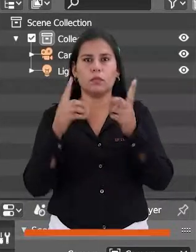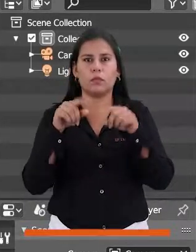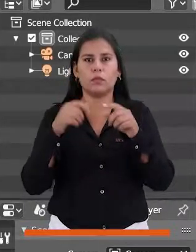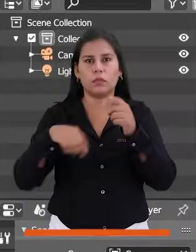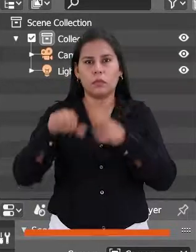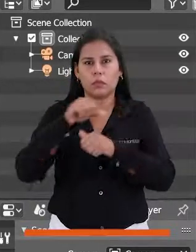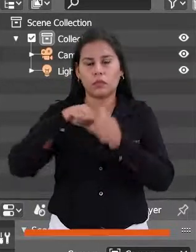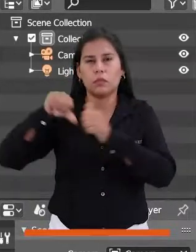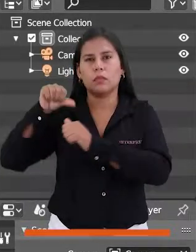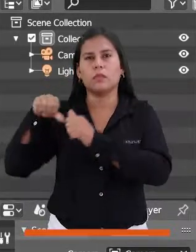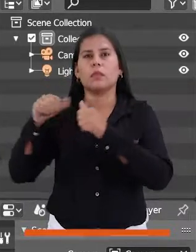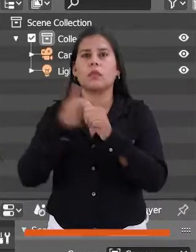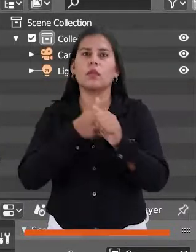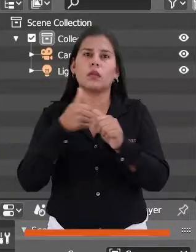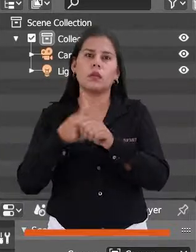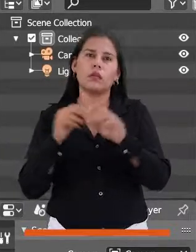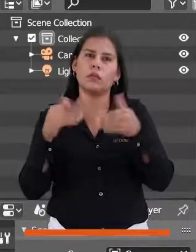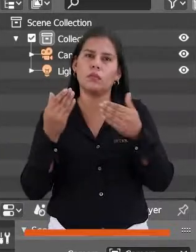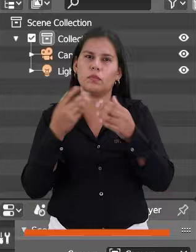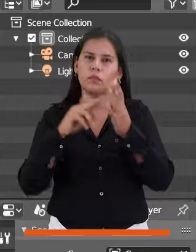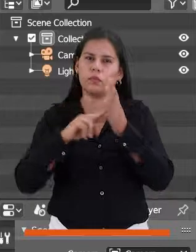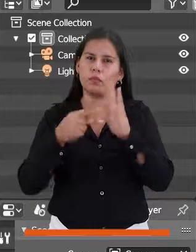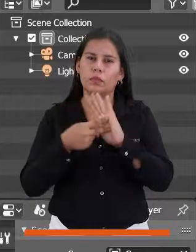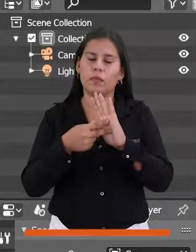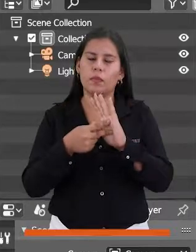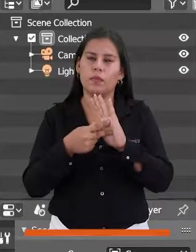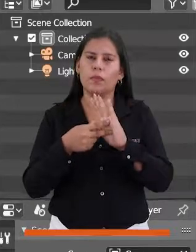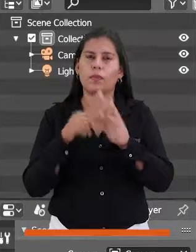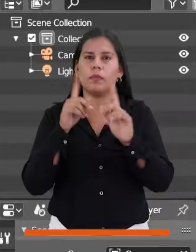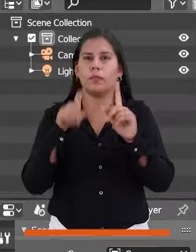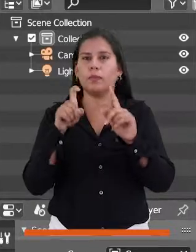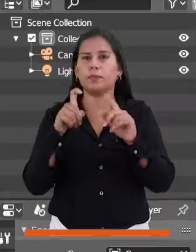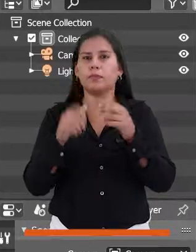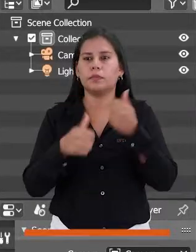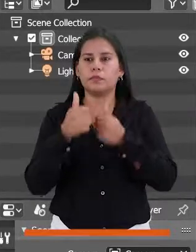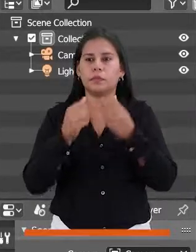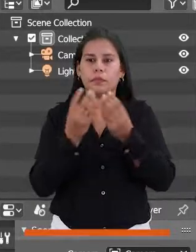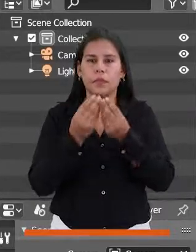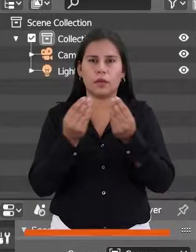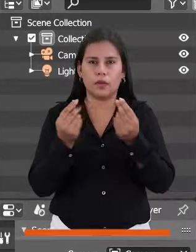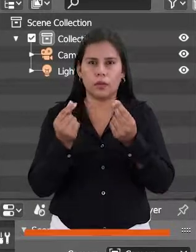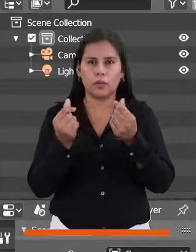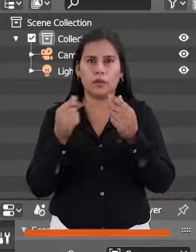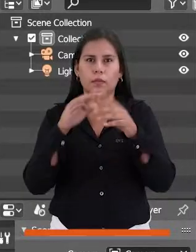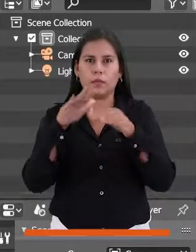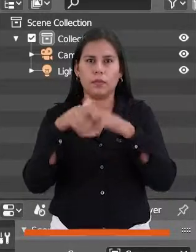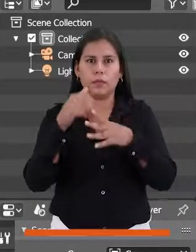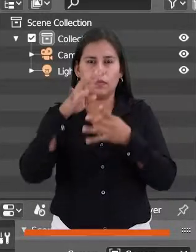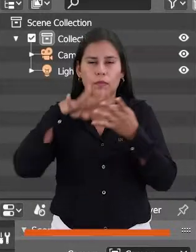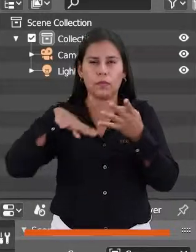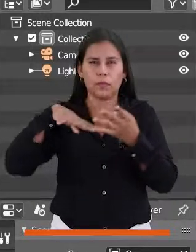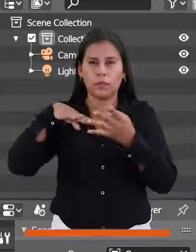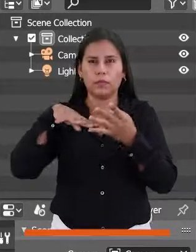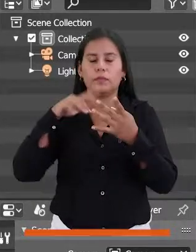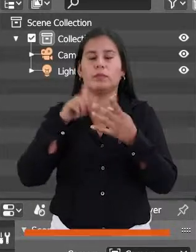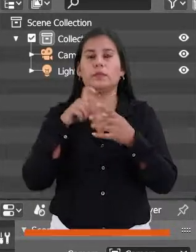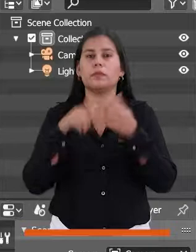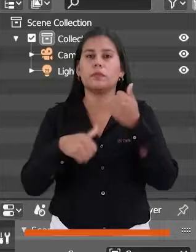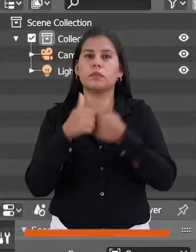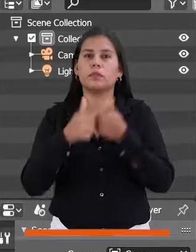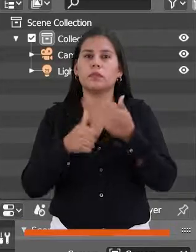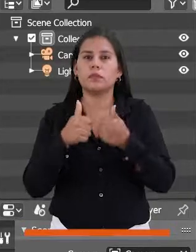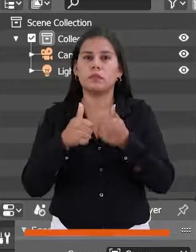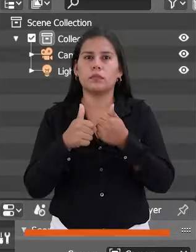de superficie. ¿Este modificador en qué consiste? Básicamente consiste en suavizar toda la malla, ¿sí? Pero